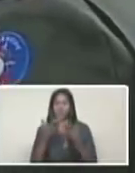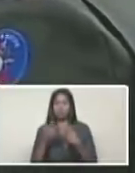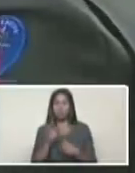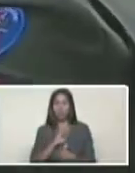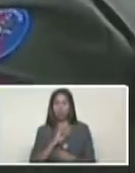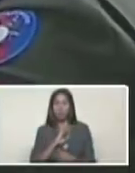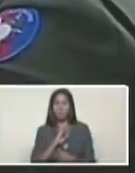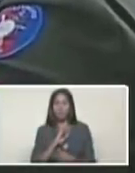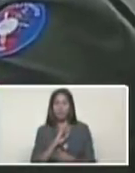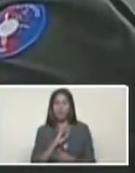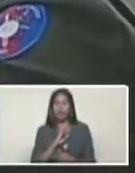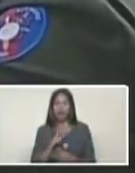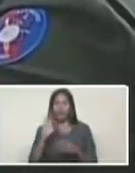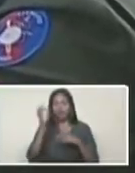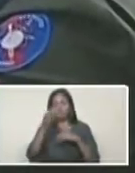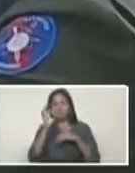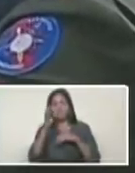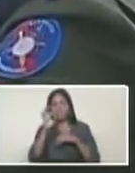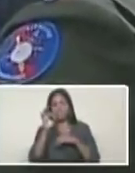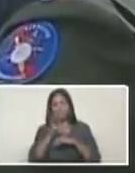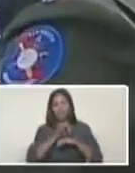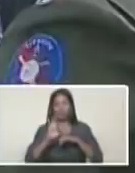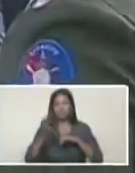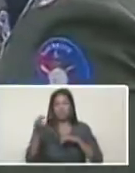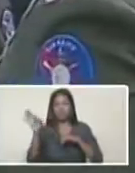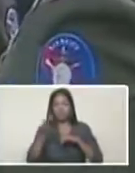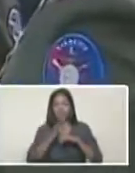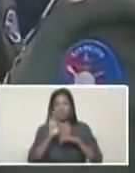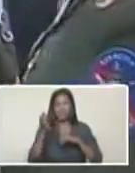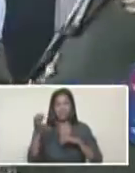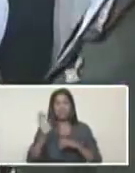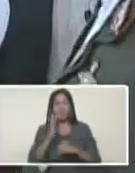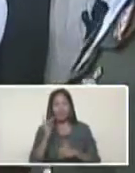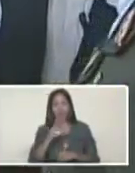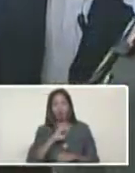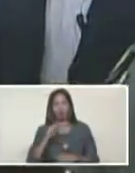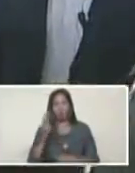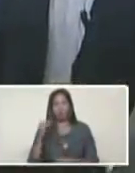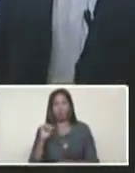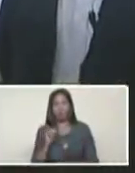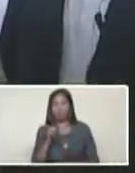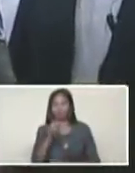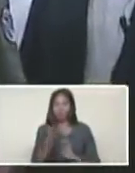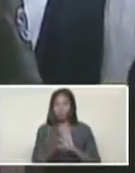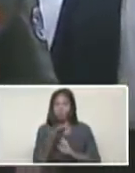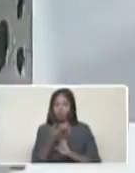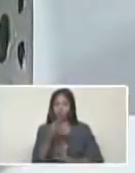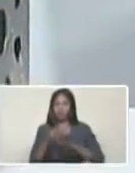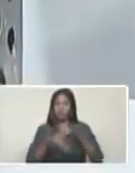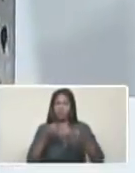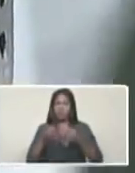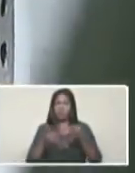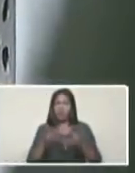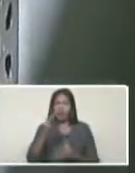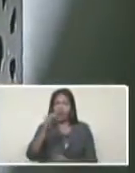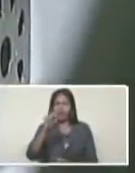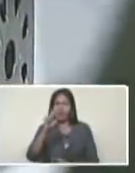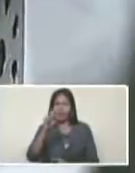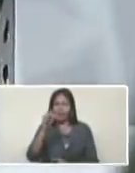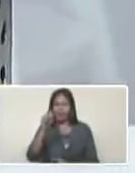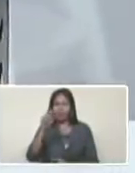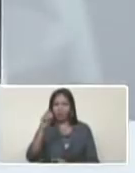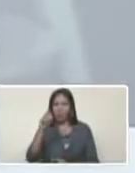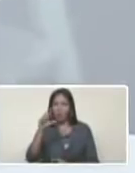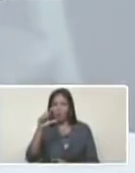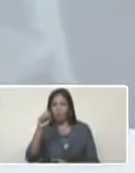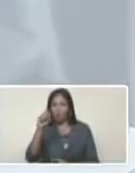serie a los satélites a futuro que nosotros ya tenemos en órbita. Es importante explicar qué es la nanología para